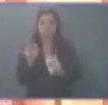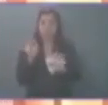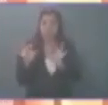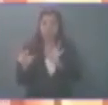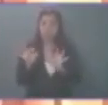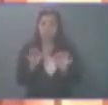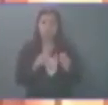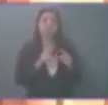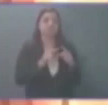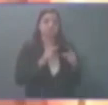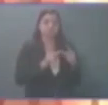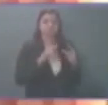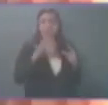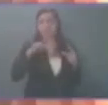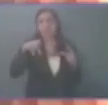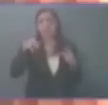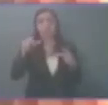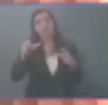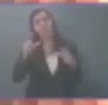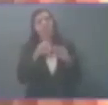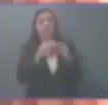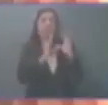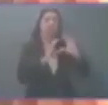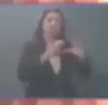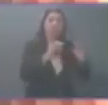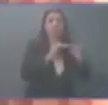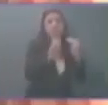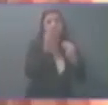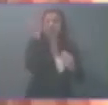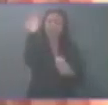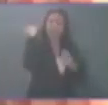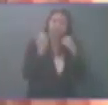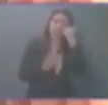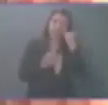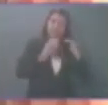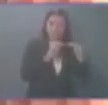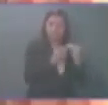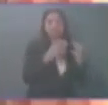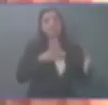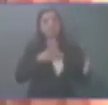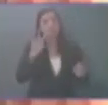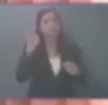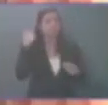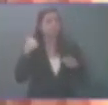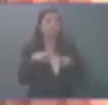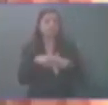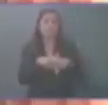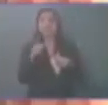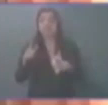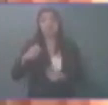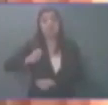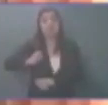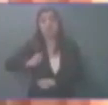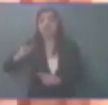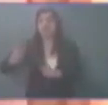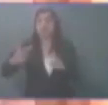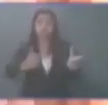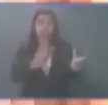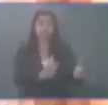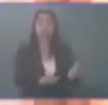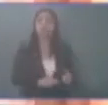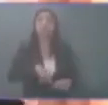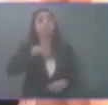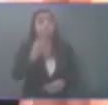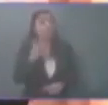Y otros tres hermanos míos también, pero estos fueron víctimas del ejército. Pero el